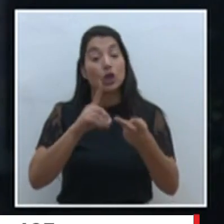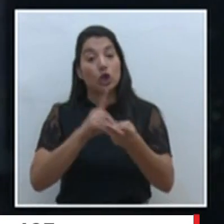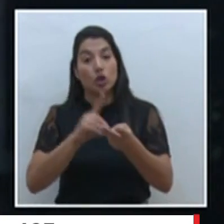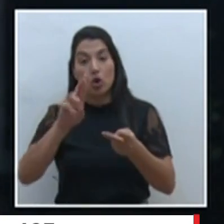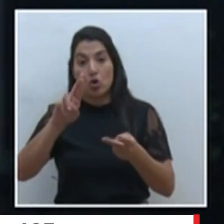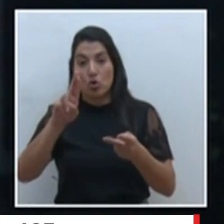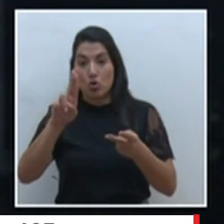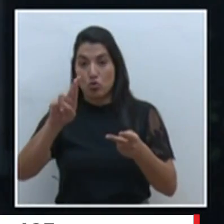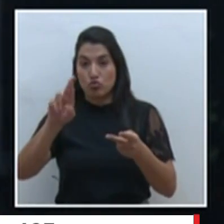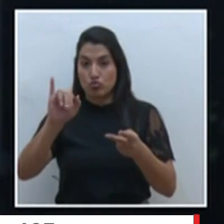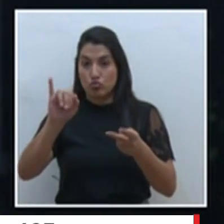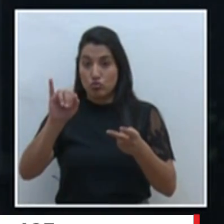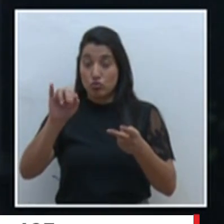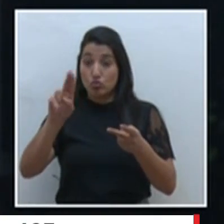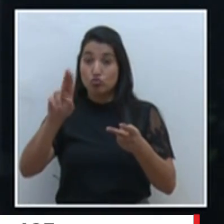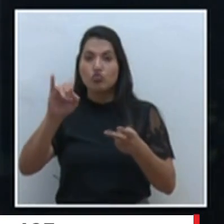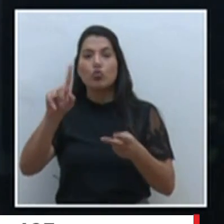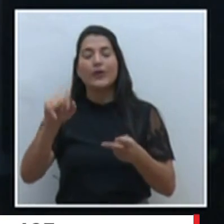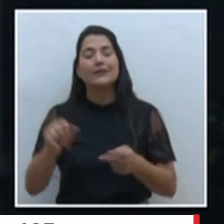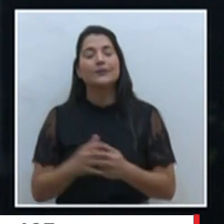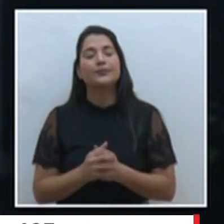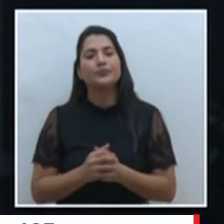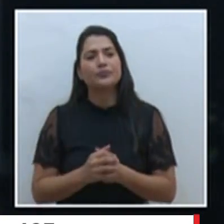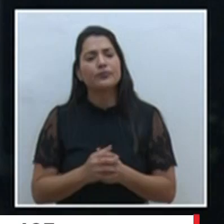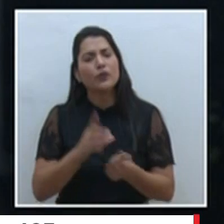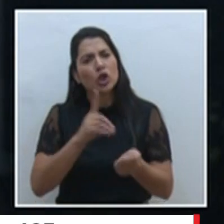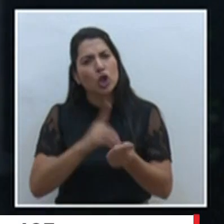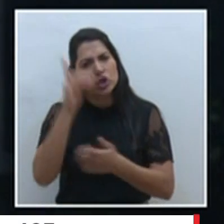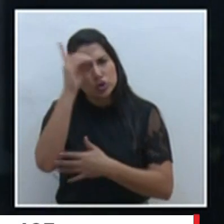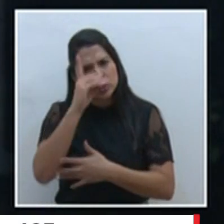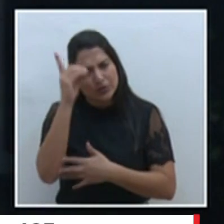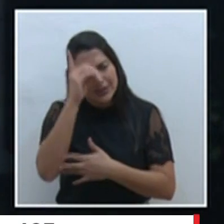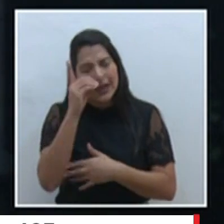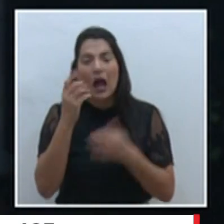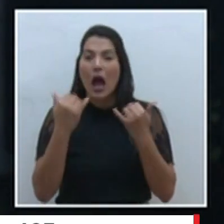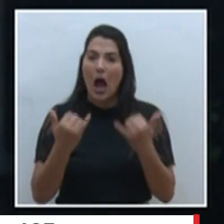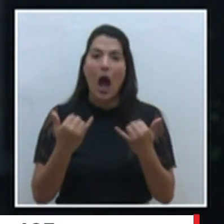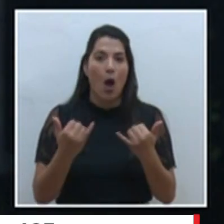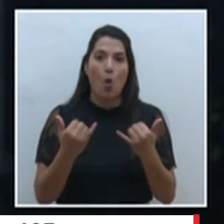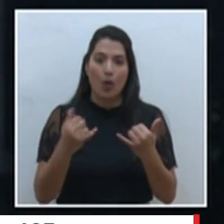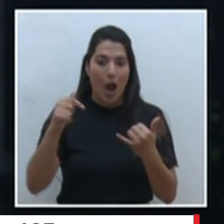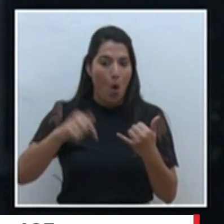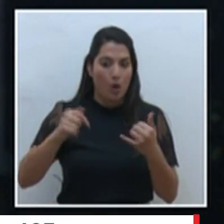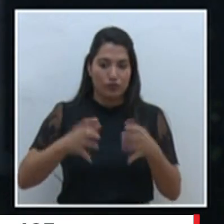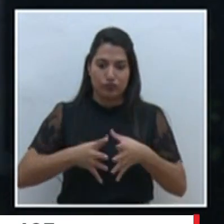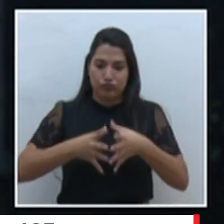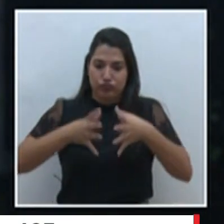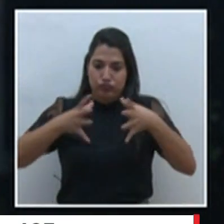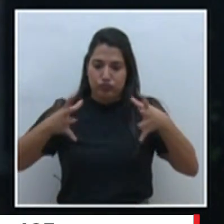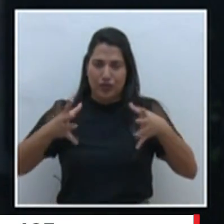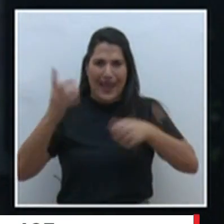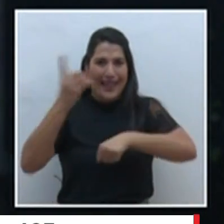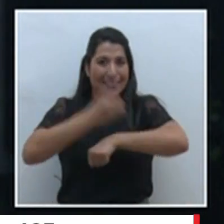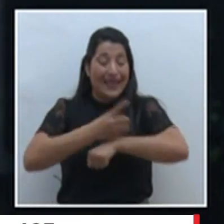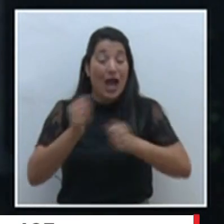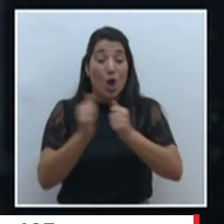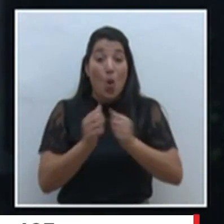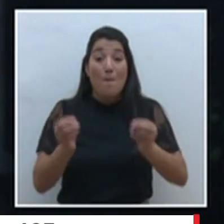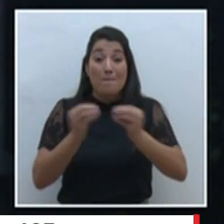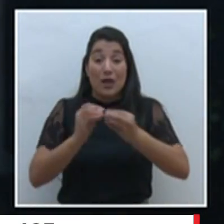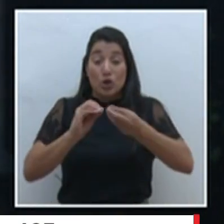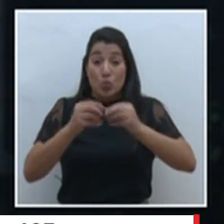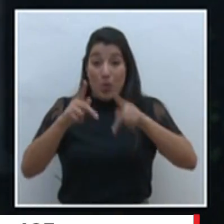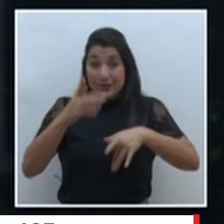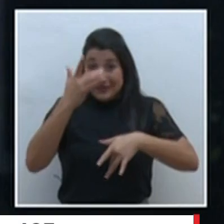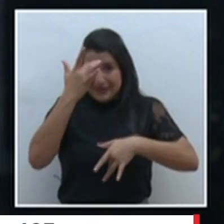de los casos, que efectivamente son muchos, es el pico más alto que hemos tenido, yo quiero preguntarle si todos